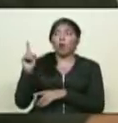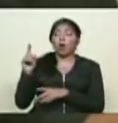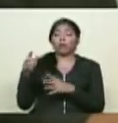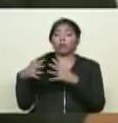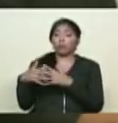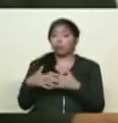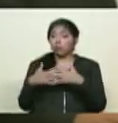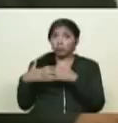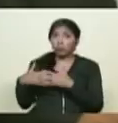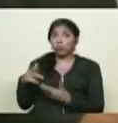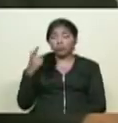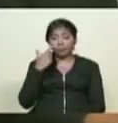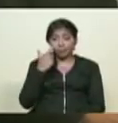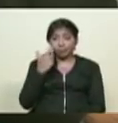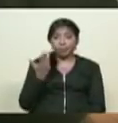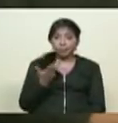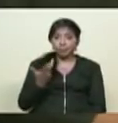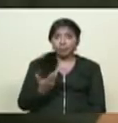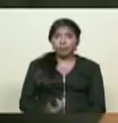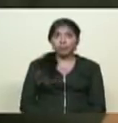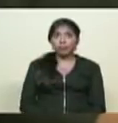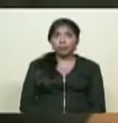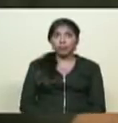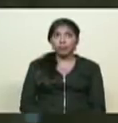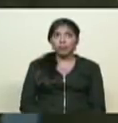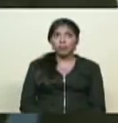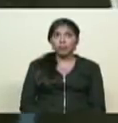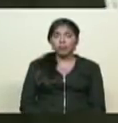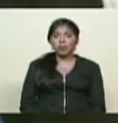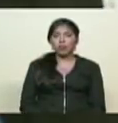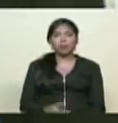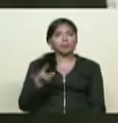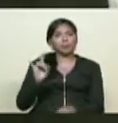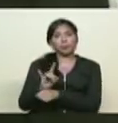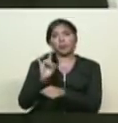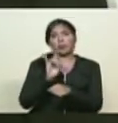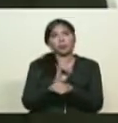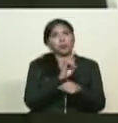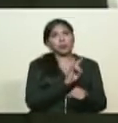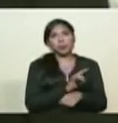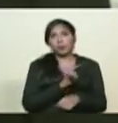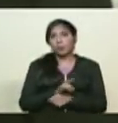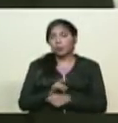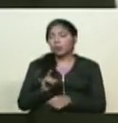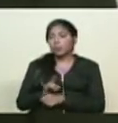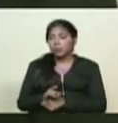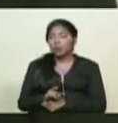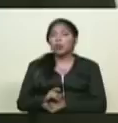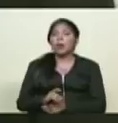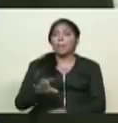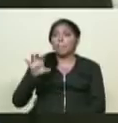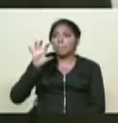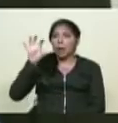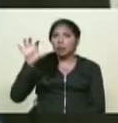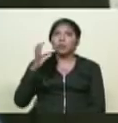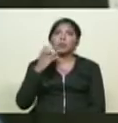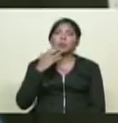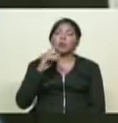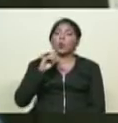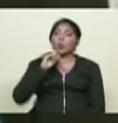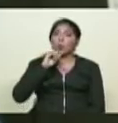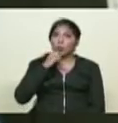observar están ausentes países claves del consejo de seguridad tal como la federación rusa